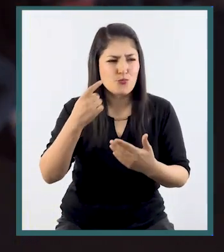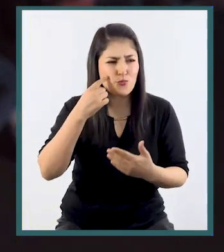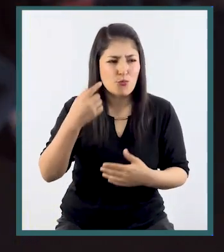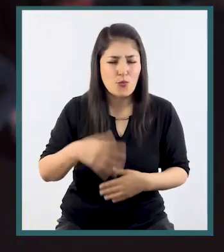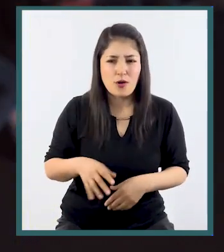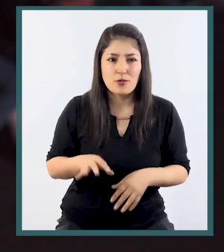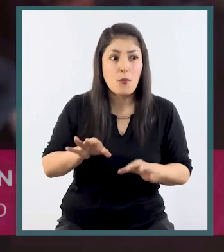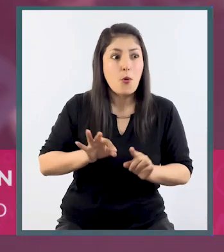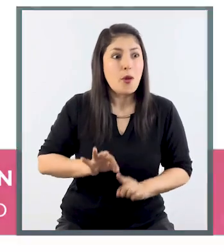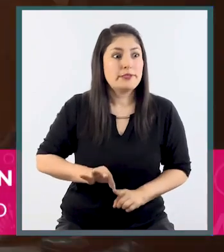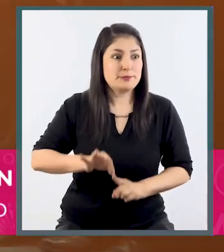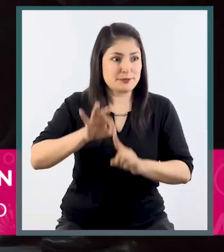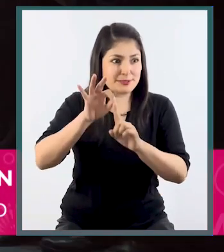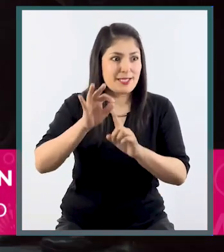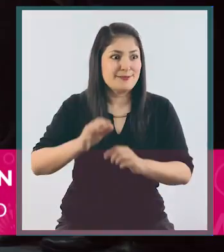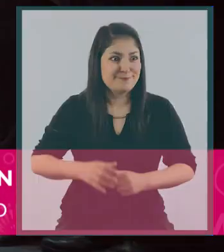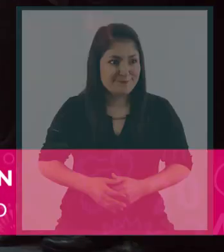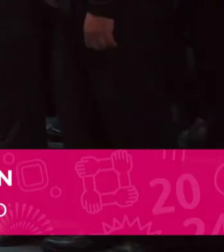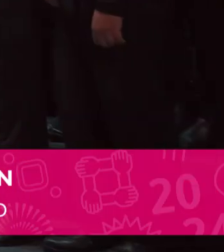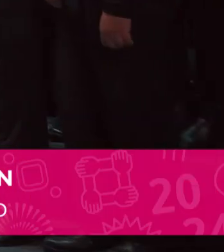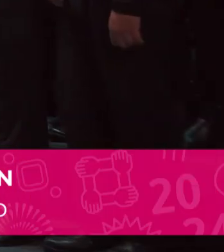espacio especial.